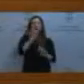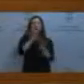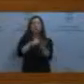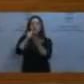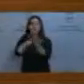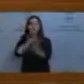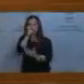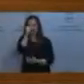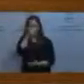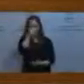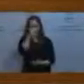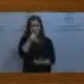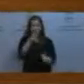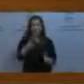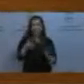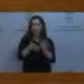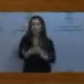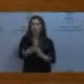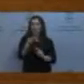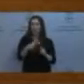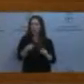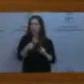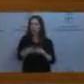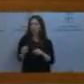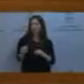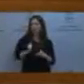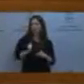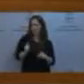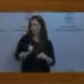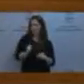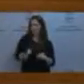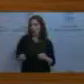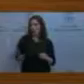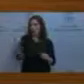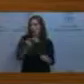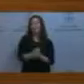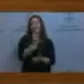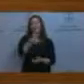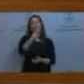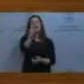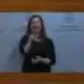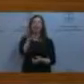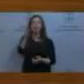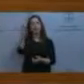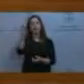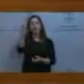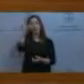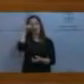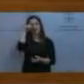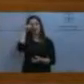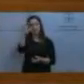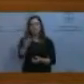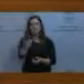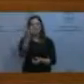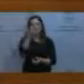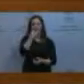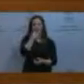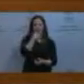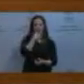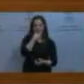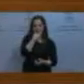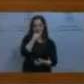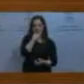política ficción, una vez más, de ZP y del señor Areces. Ha compasado